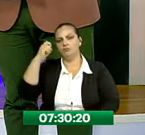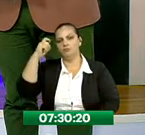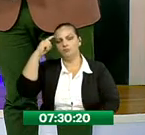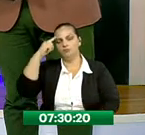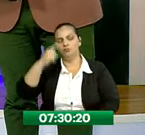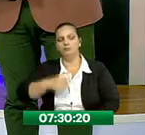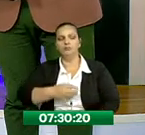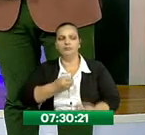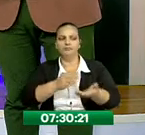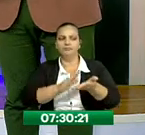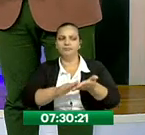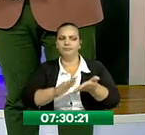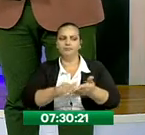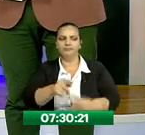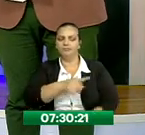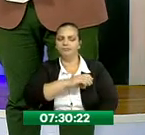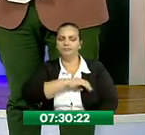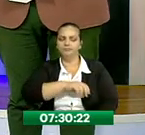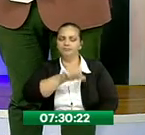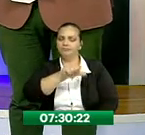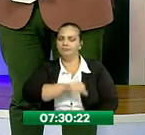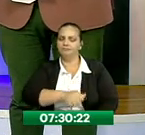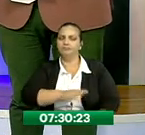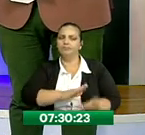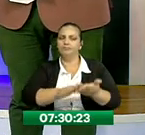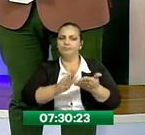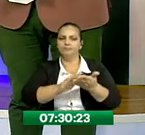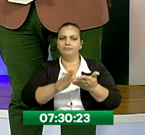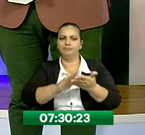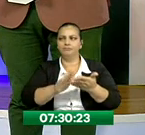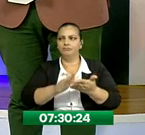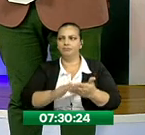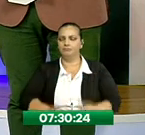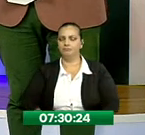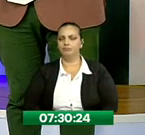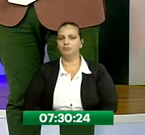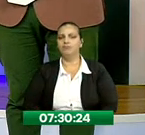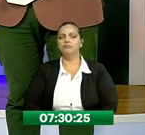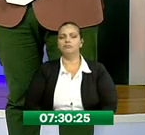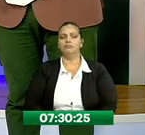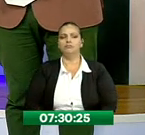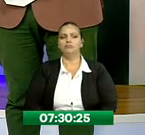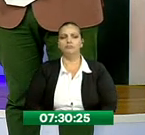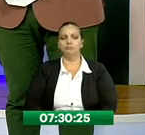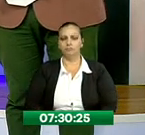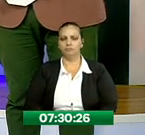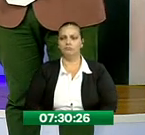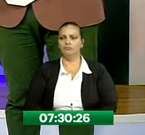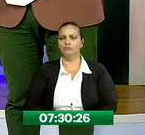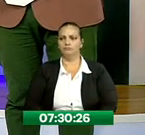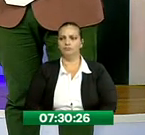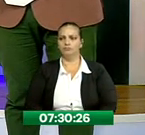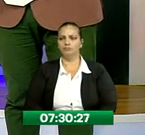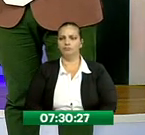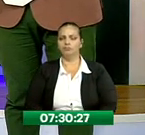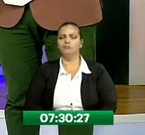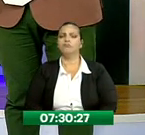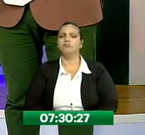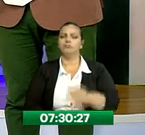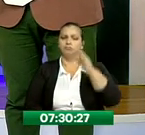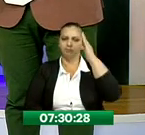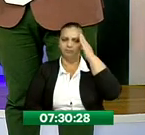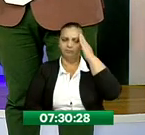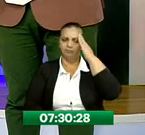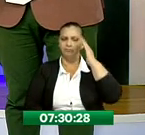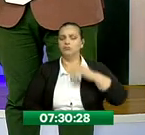comportamiento inaceptable. El colectivo Casa Morada realizó un conversatorio sobre el acoso en las calles, para lo